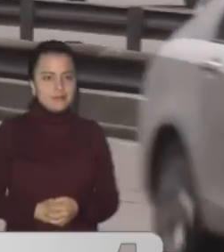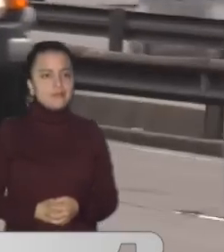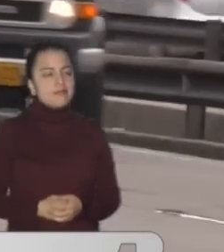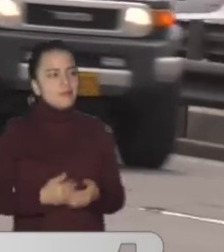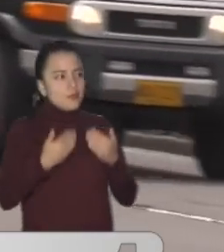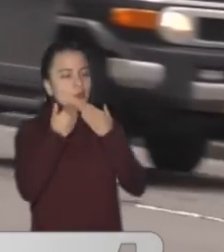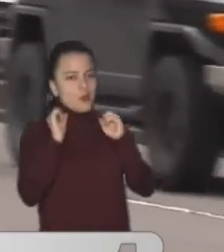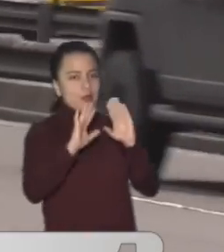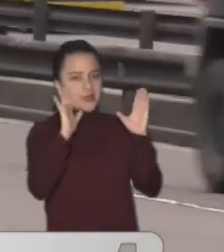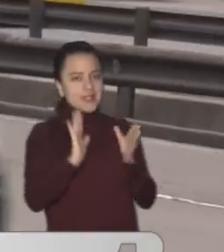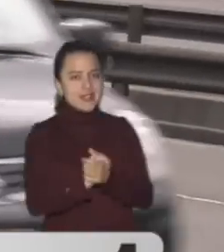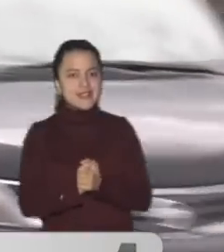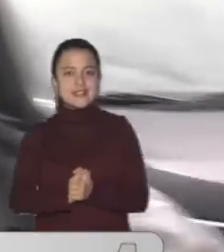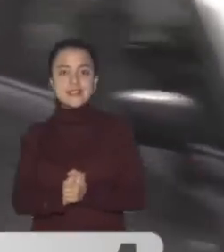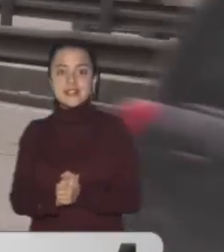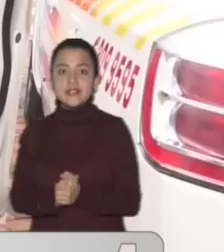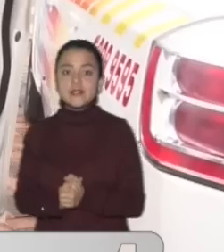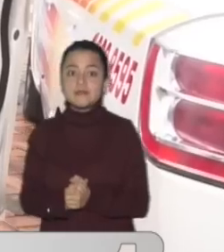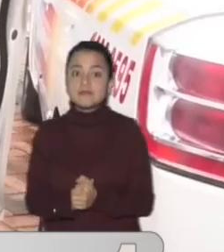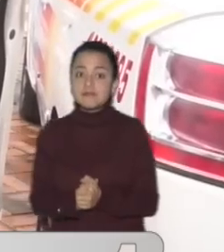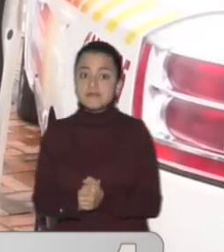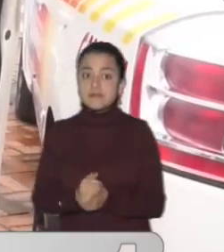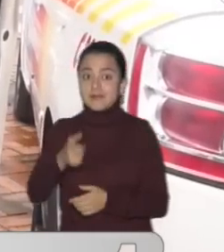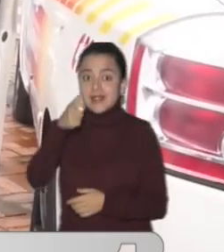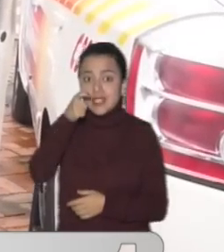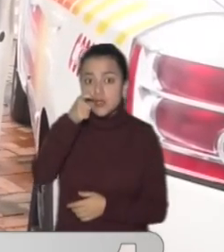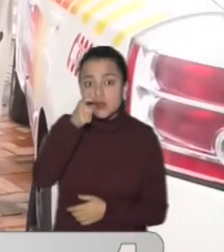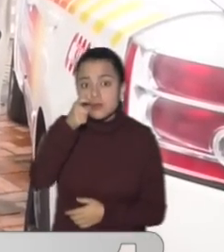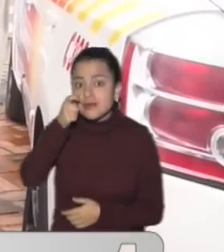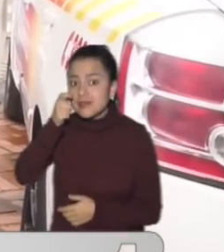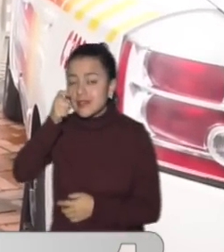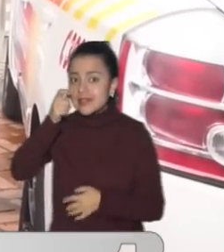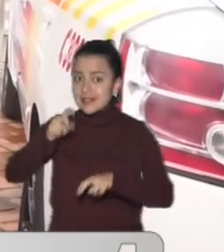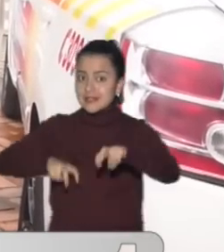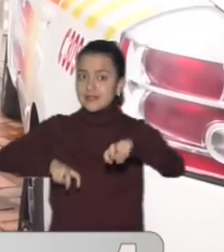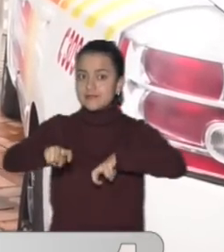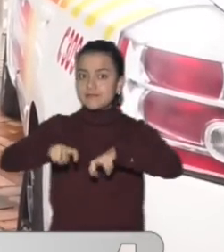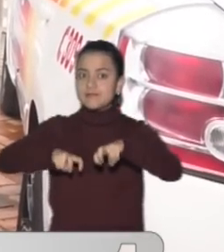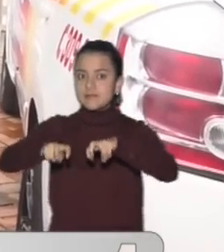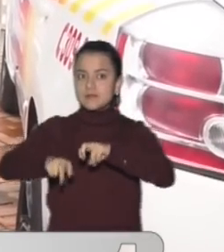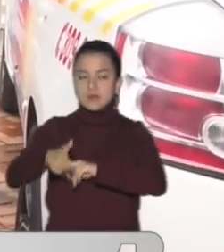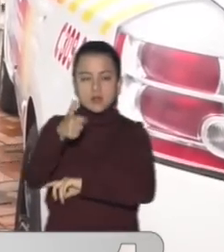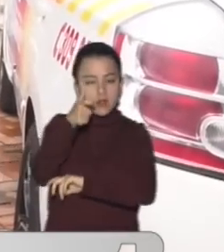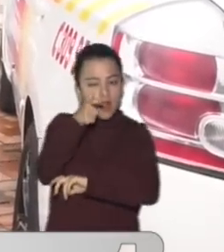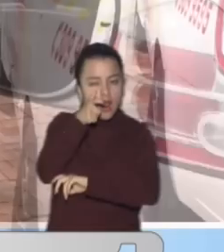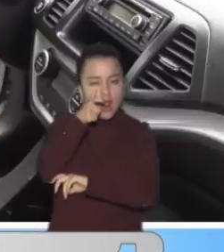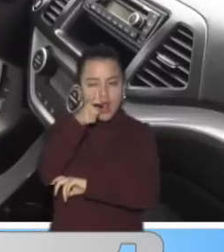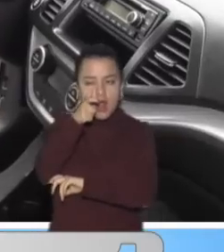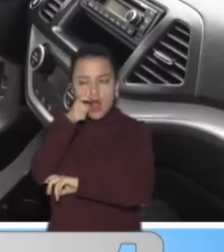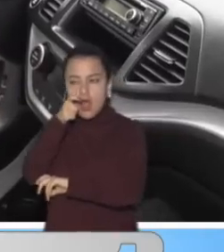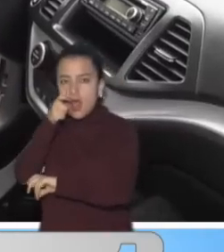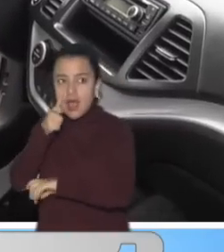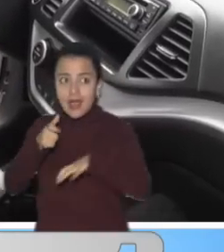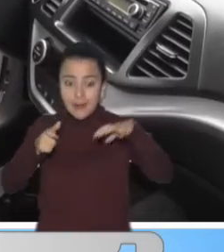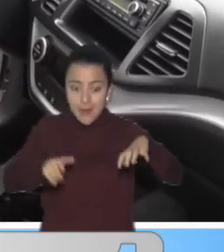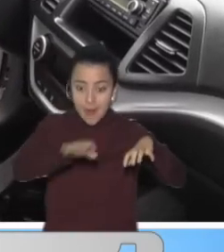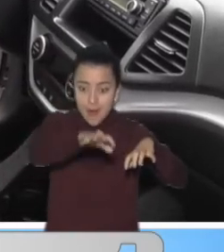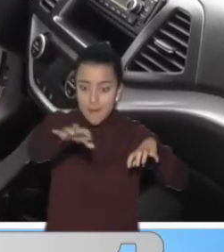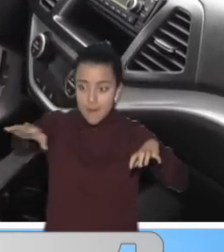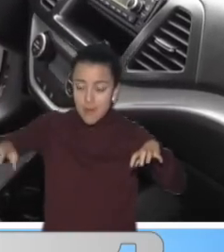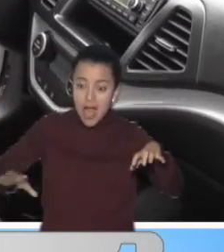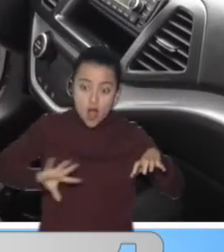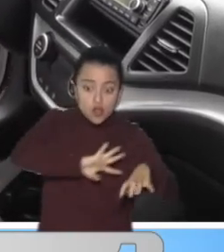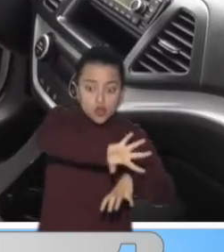días. La Superintendencia de Transporte supervisa el cumplimiento de la normatividad del sector. Dentro de esta